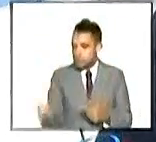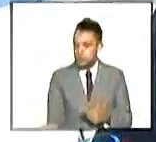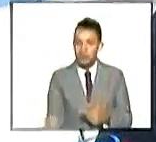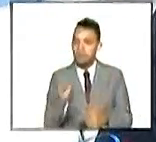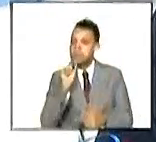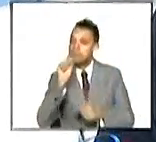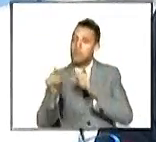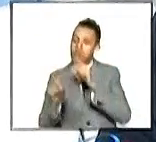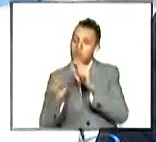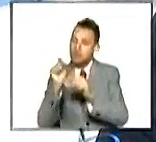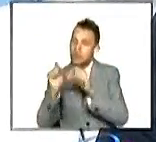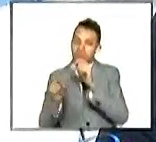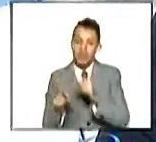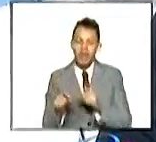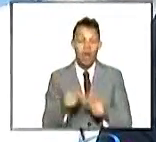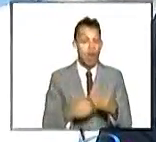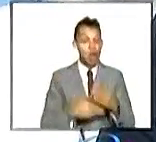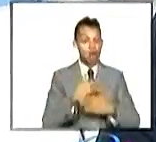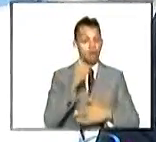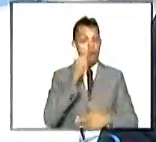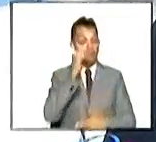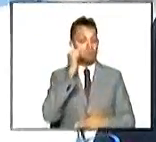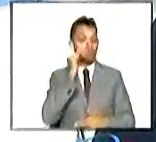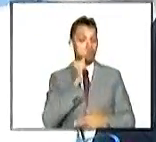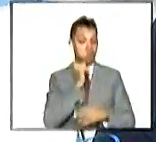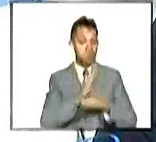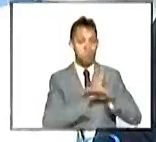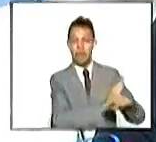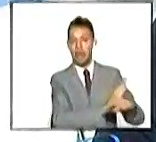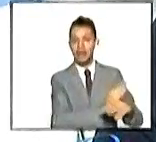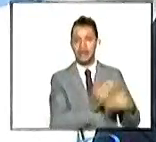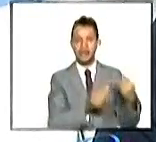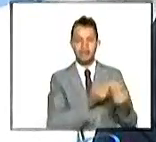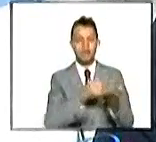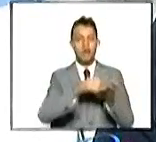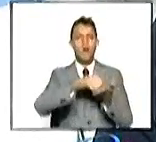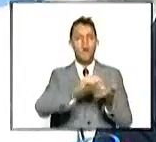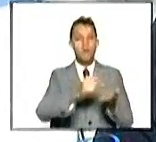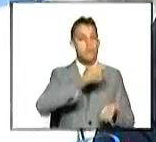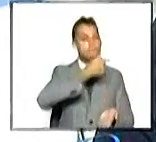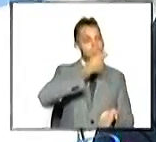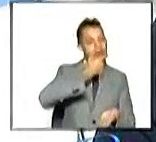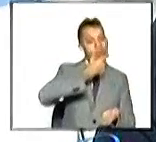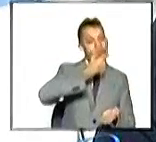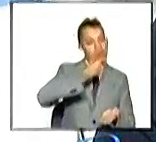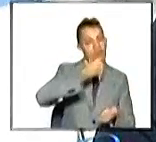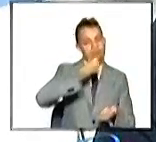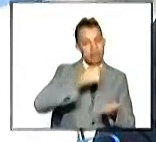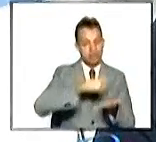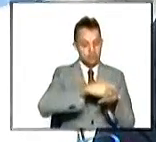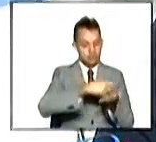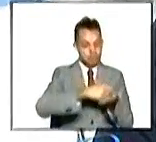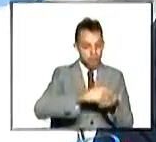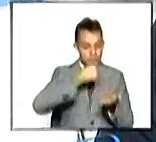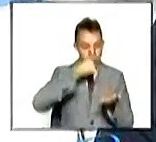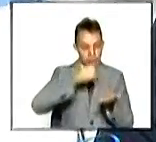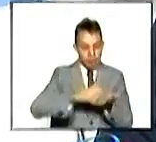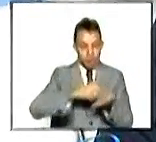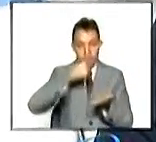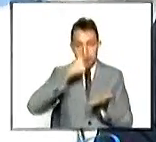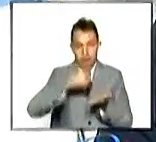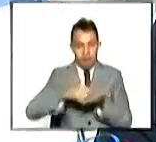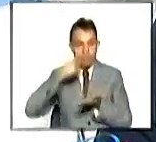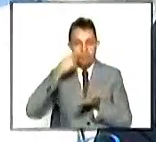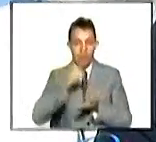la gente dice, no, yo voy a empezar a planificar. Entonces van a una farmacia, me vende un anticonceptivo, voy a empezar. Y entonces le venden